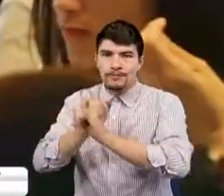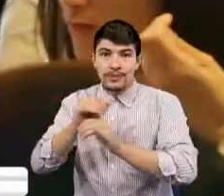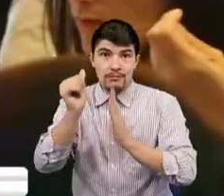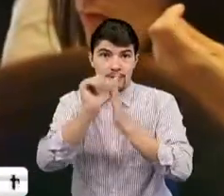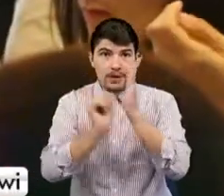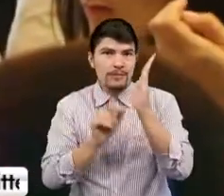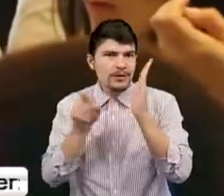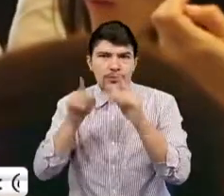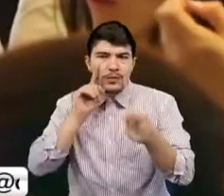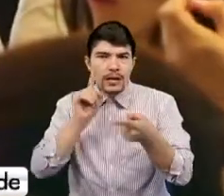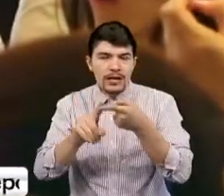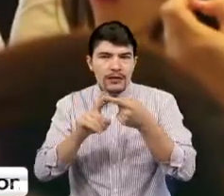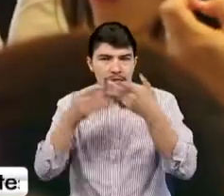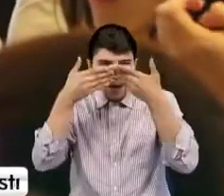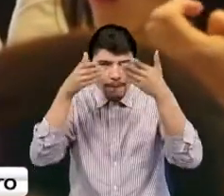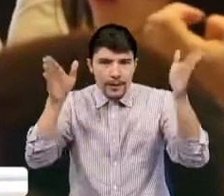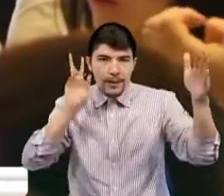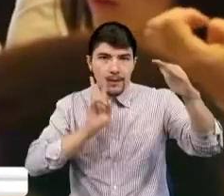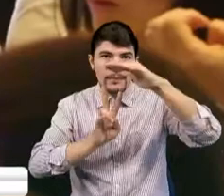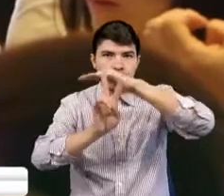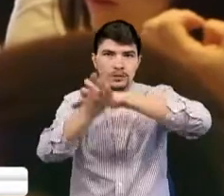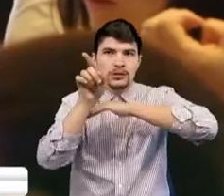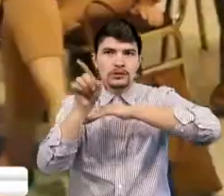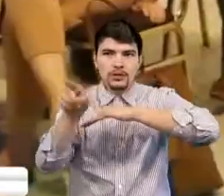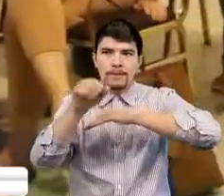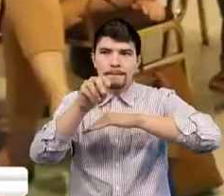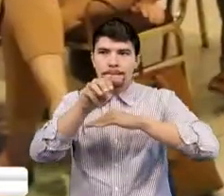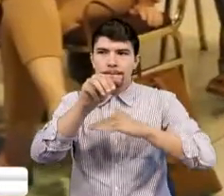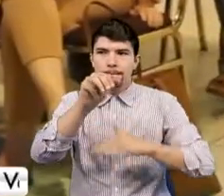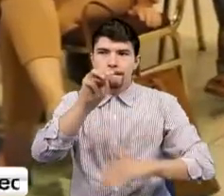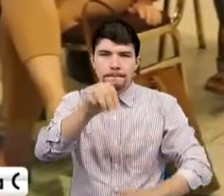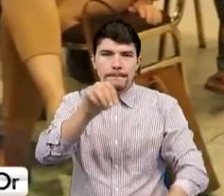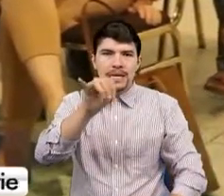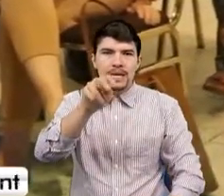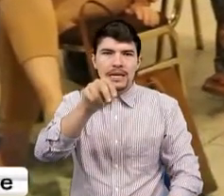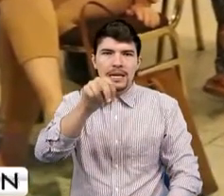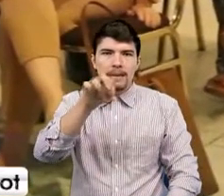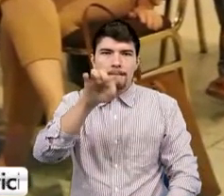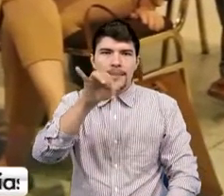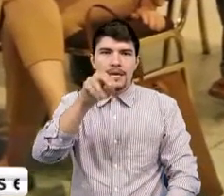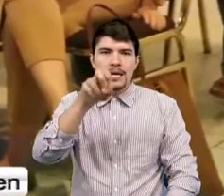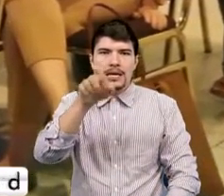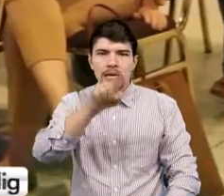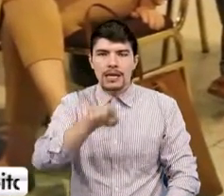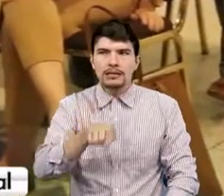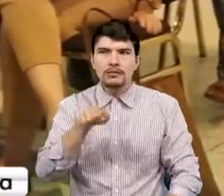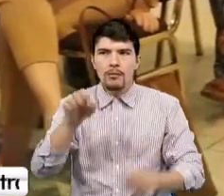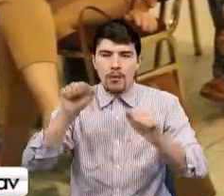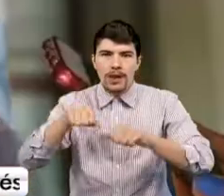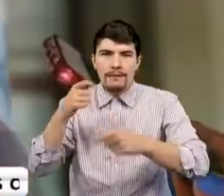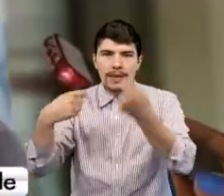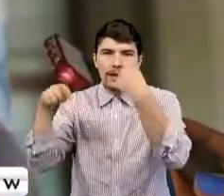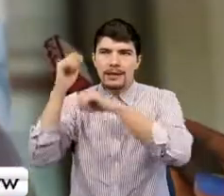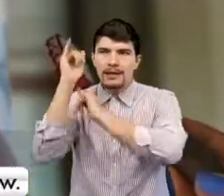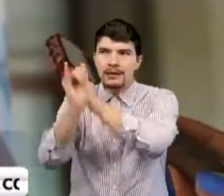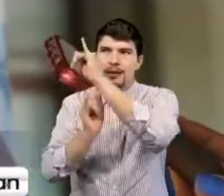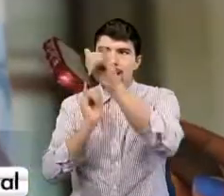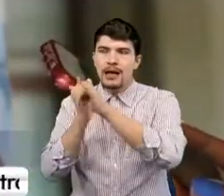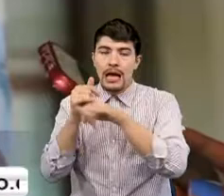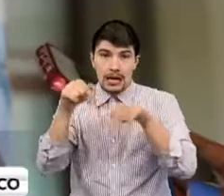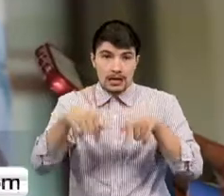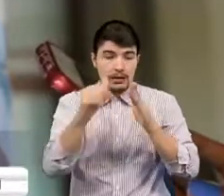programa busca ampliar la visión de mini pymes para llegar a mercados internacionales. Este es un programa que nos permite seguir construyendo